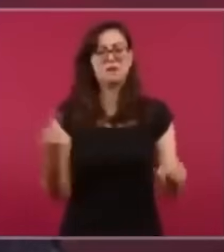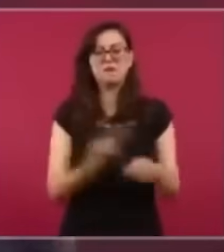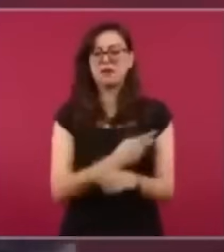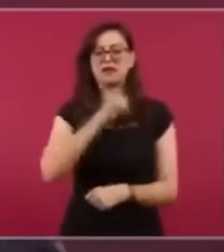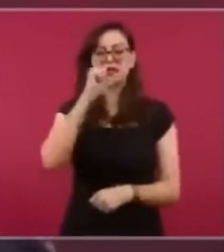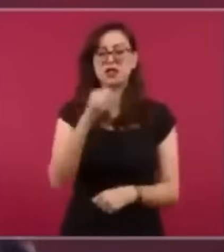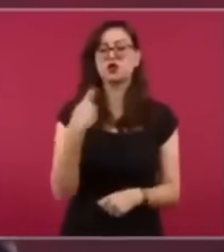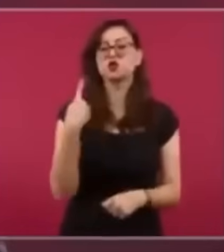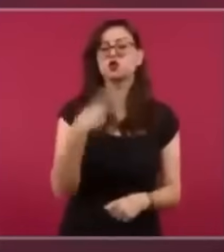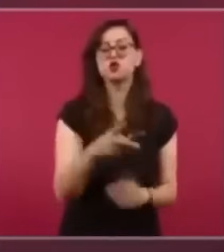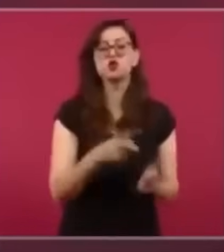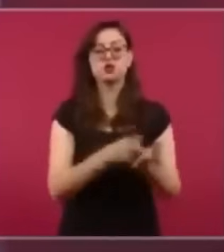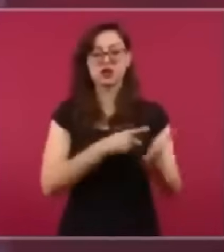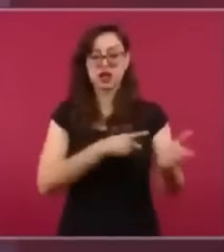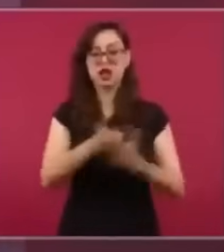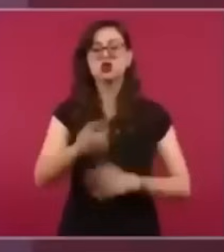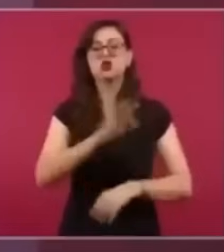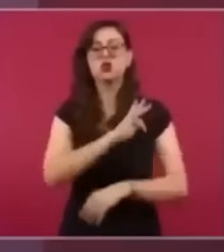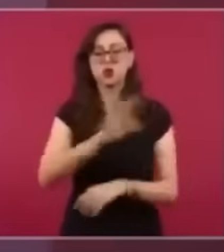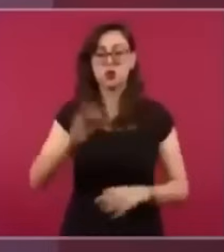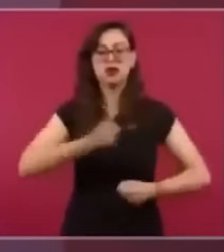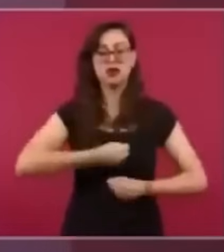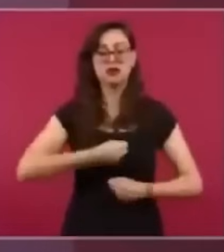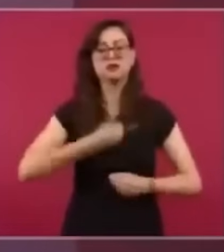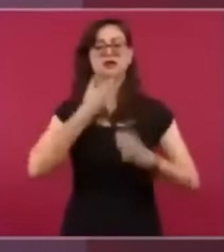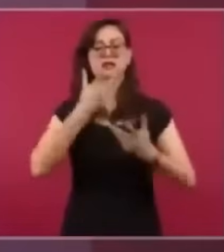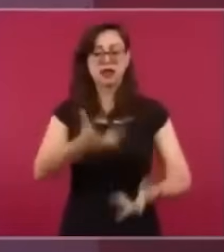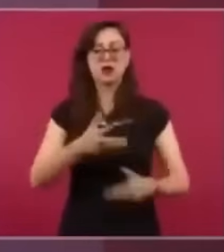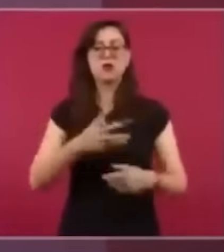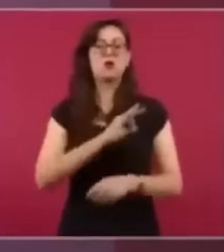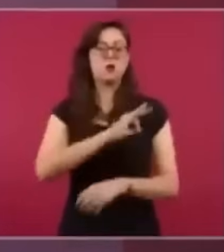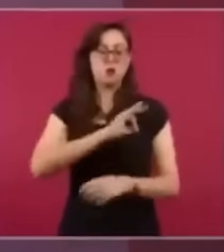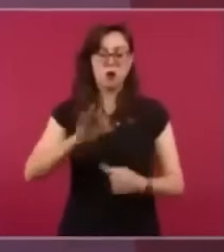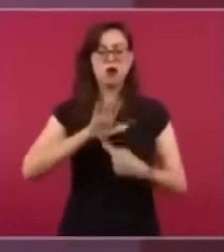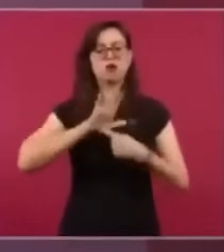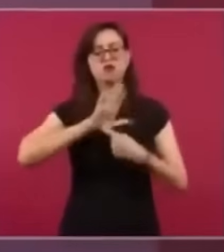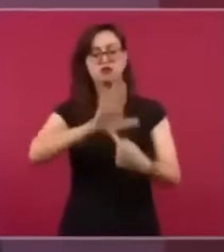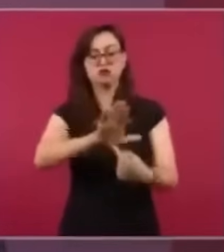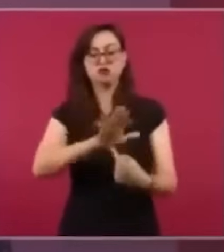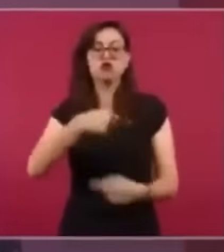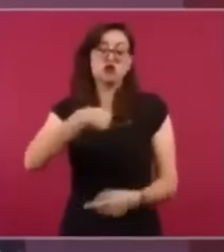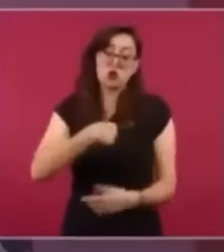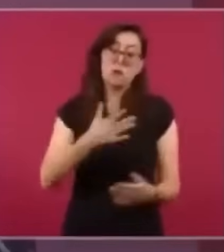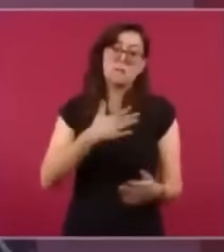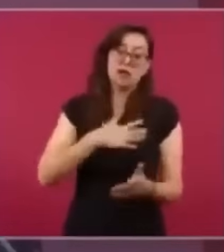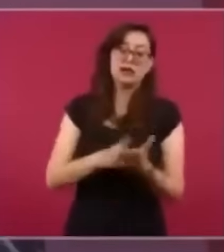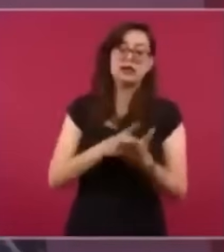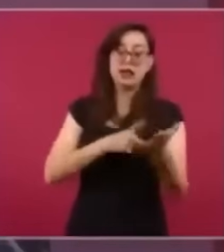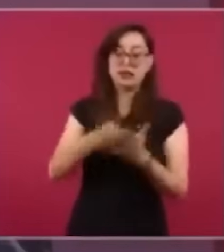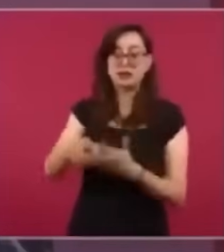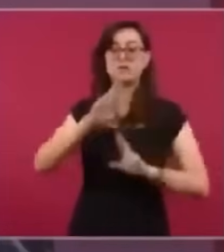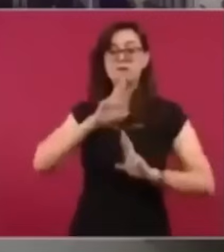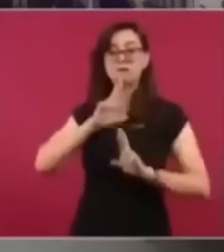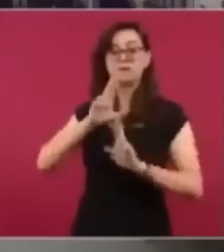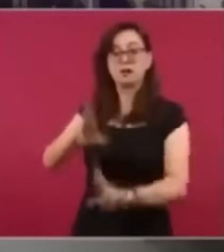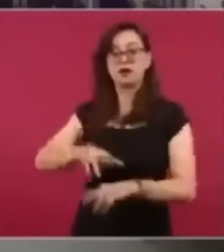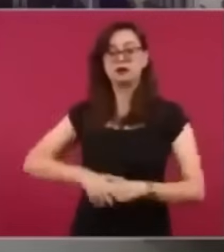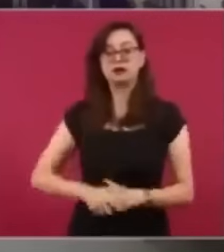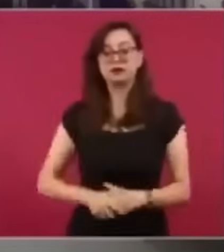a expresarse, a manifestarse, y nosotros el derecho de réplica. Sí.